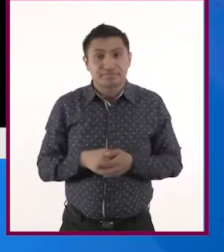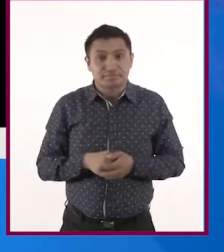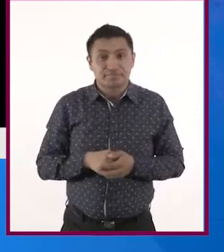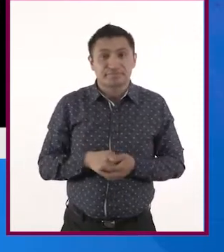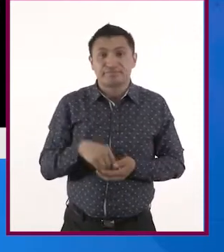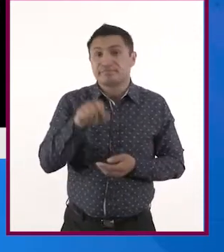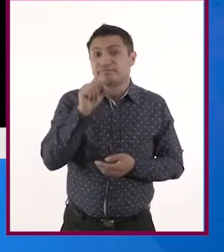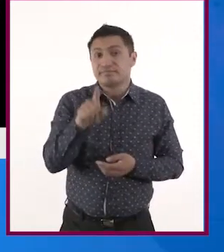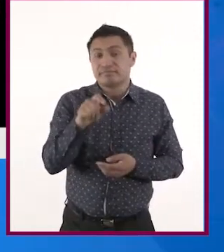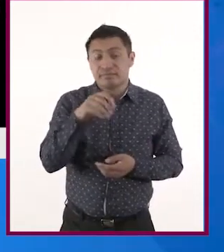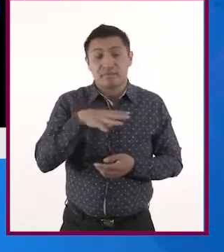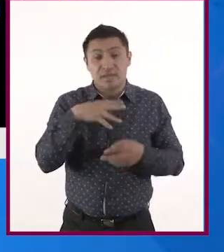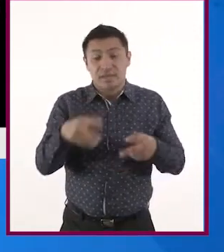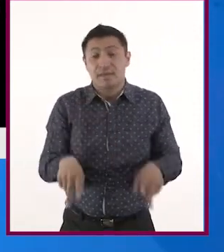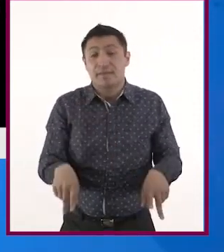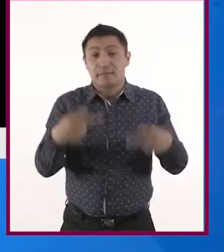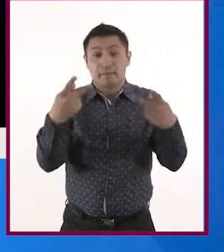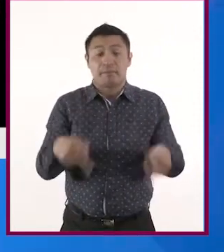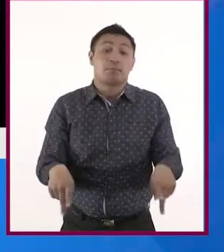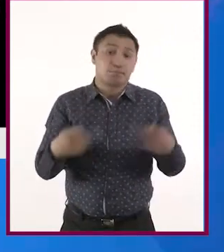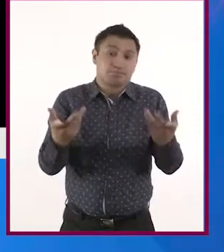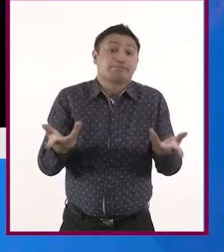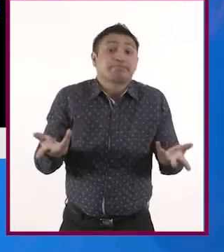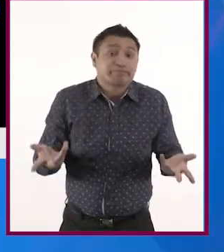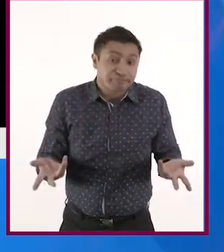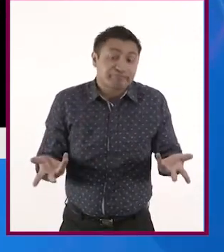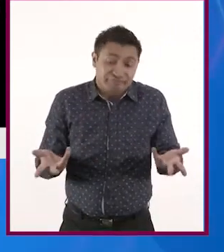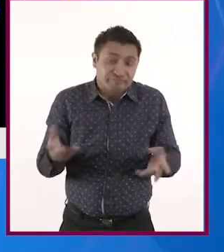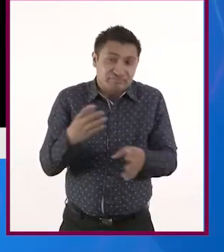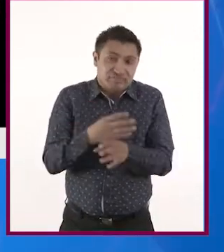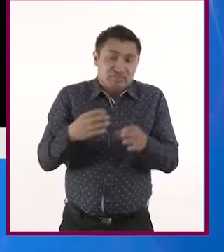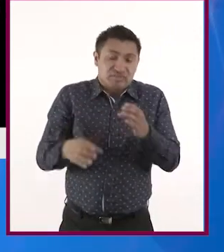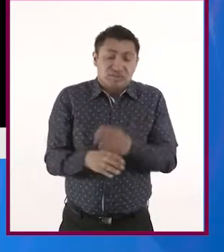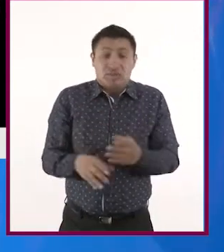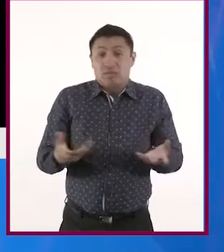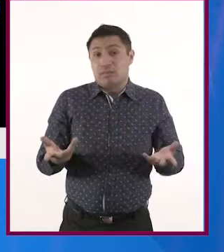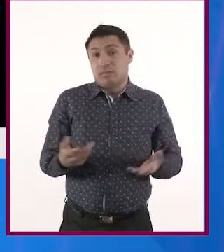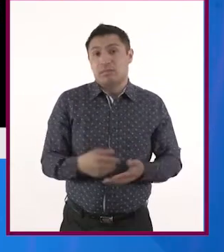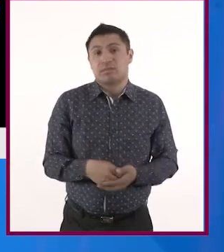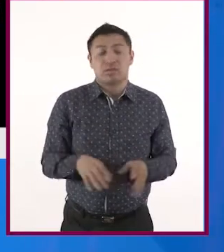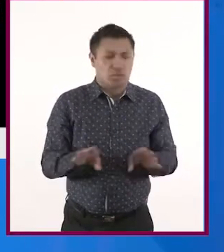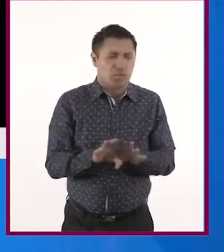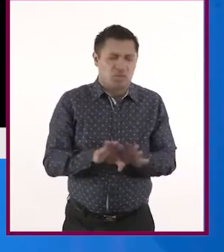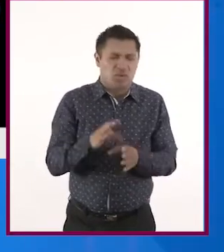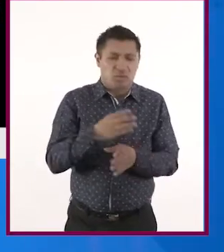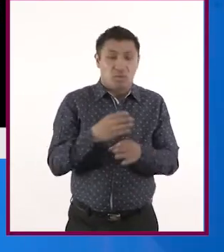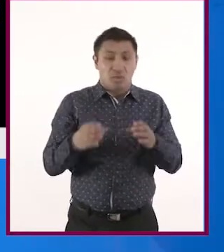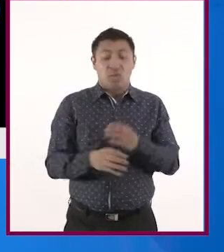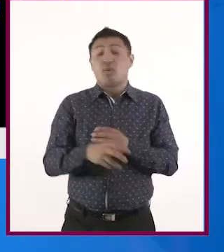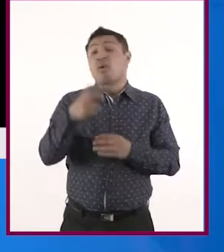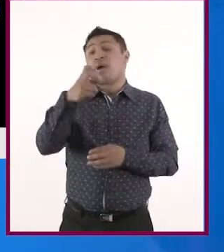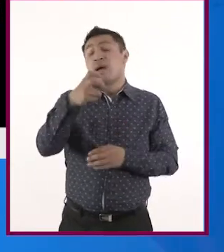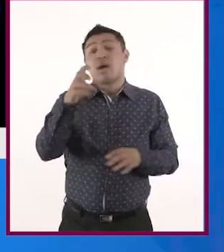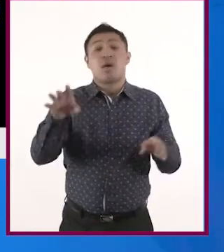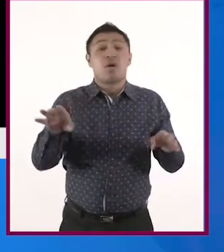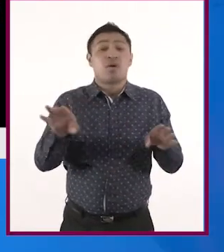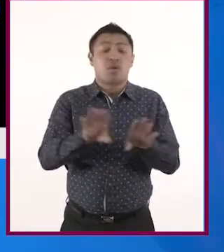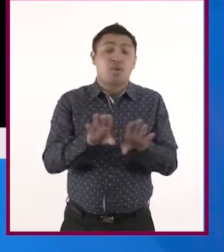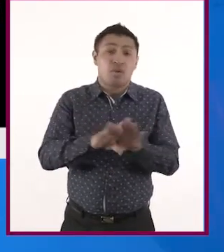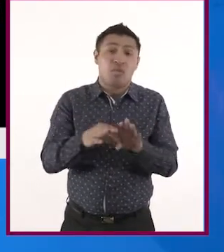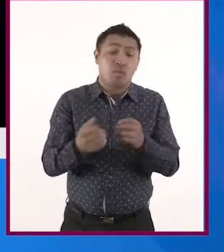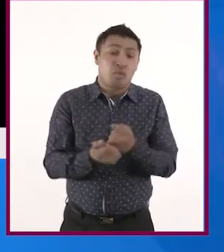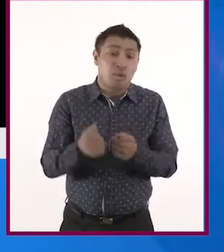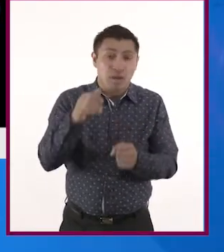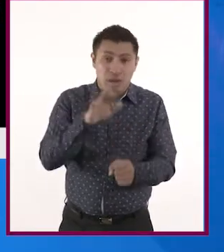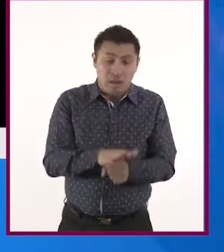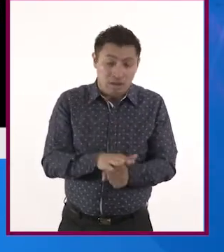esta también es vendida como un producto, ¿no? Como un objeto de consumo. Esto tiene que ver con la manera en la que la administramos y la